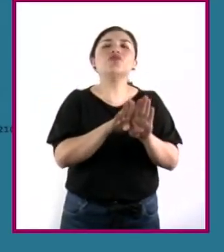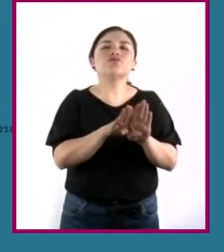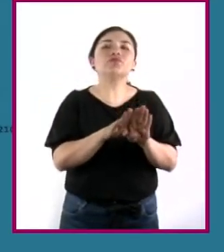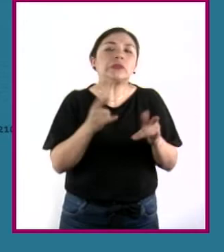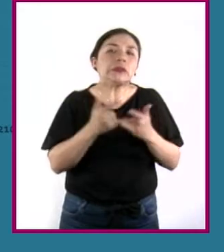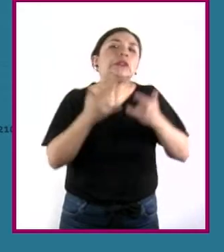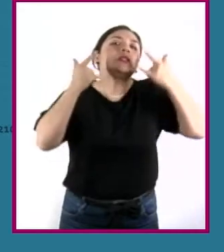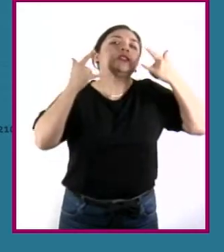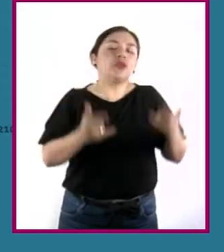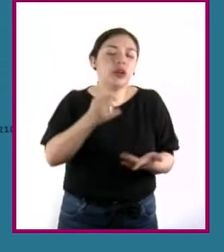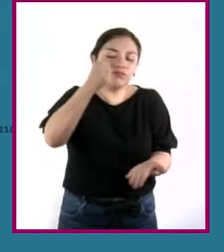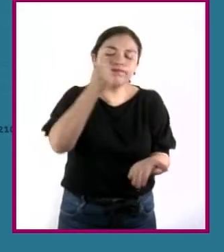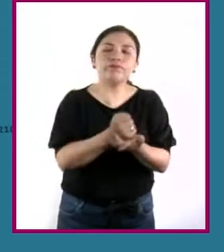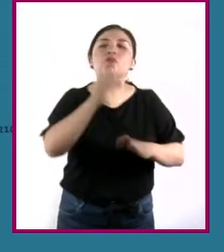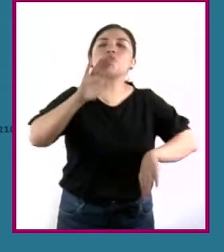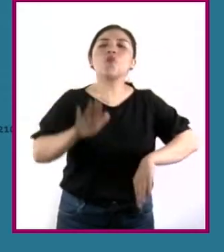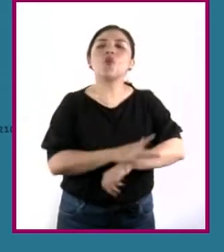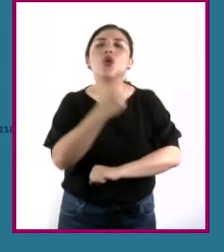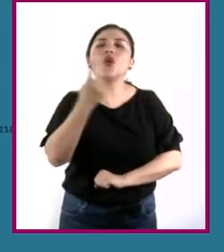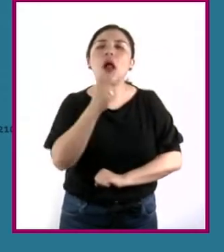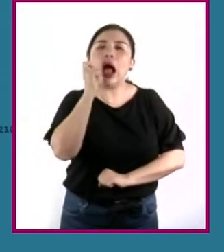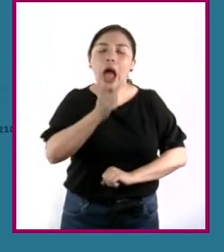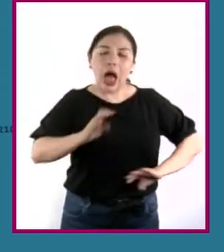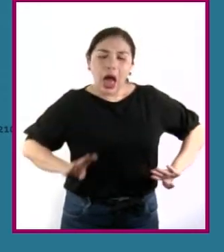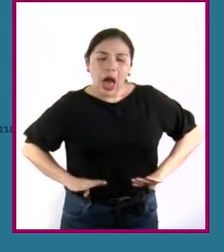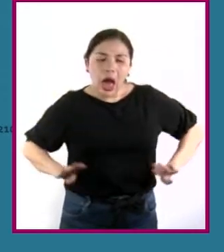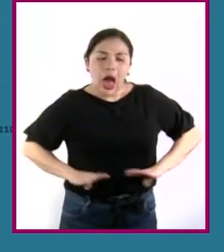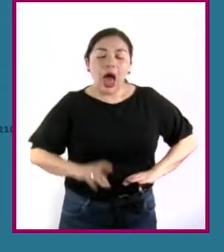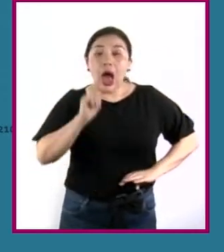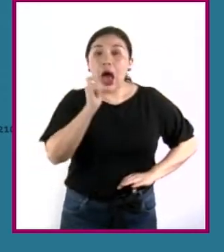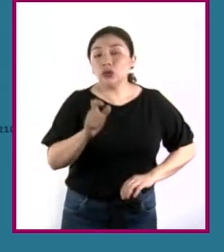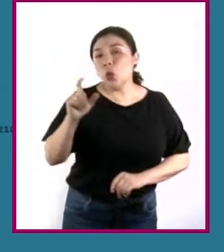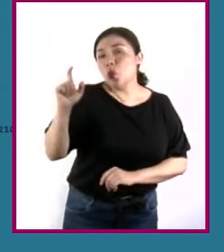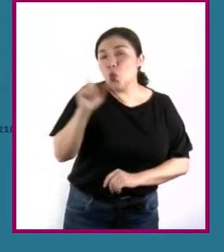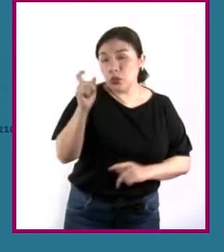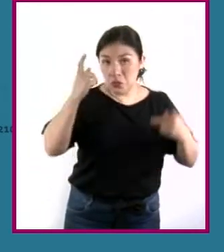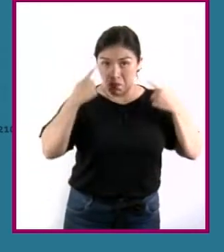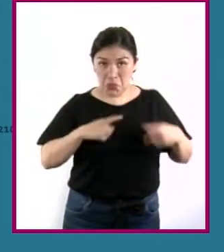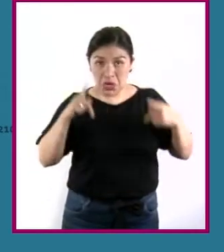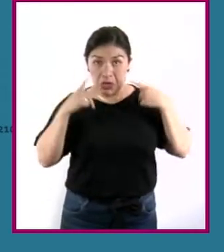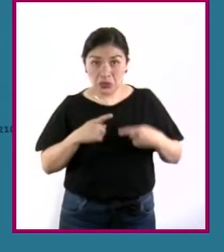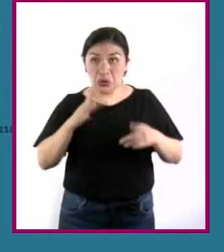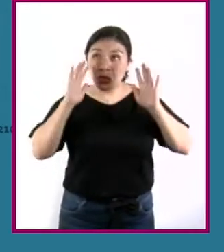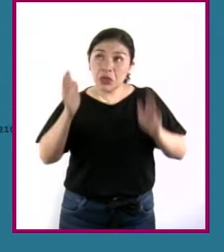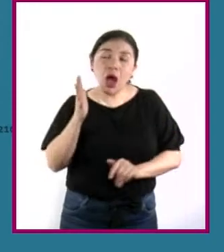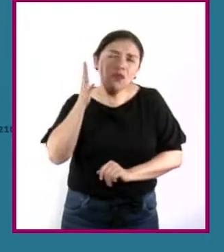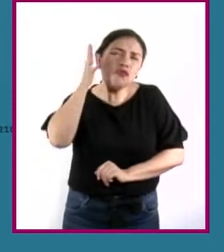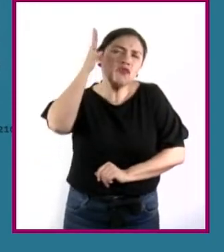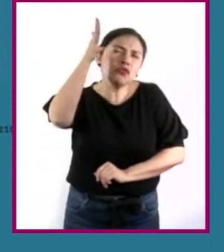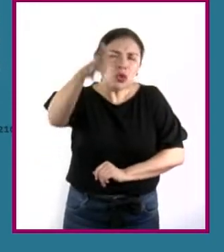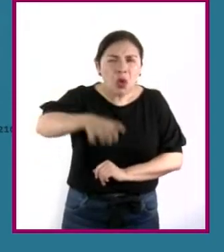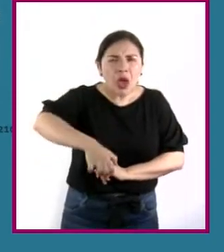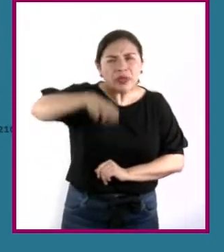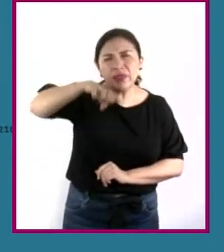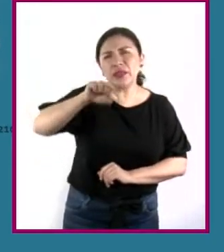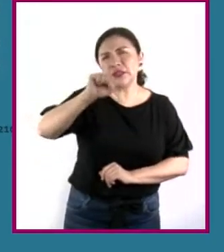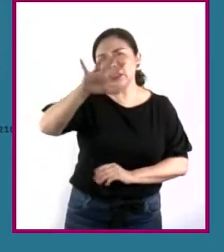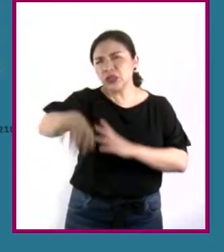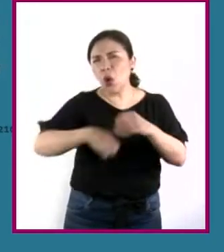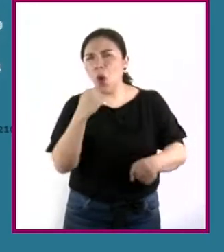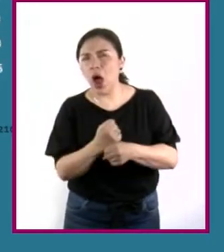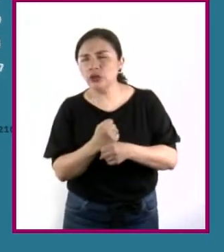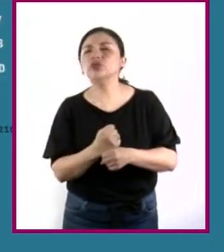hito porque es una condición de que cuando las personas lleguemos a una edad de 65 y